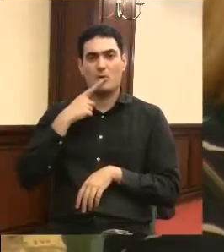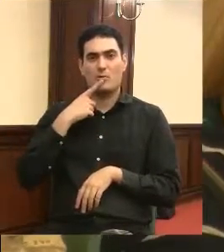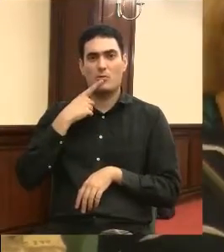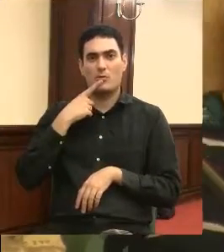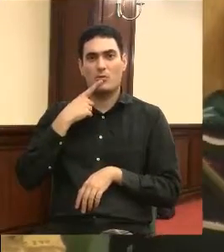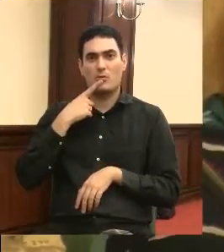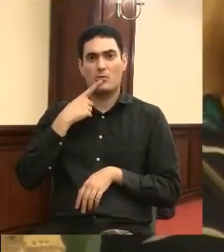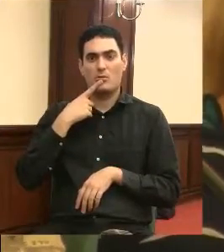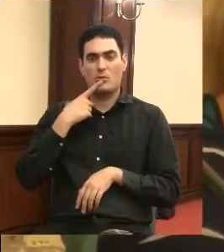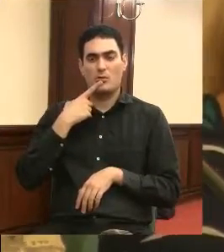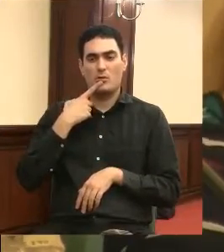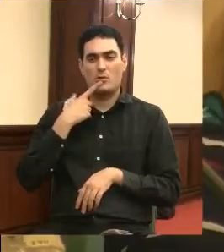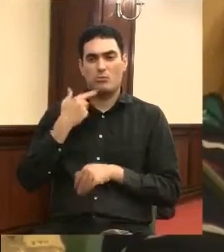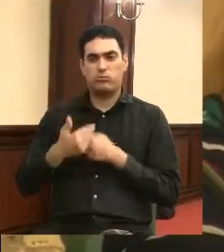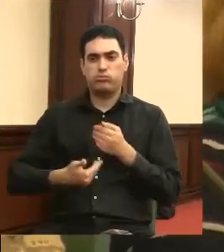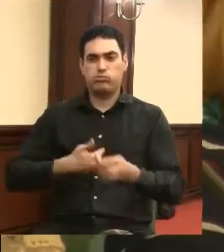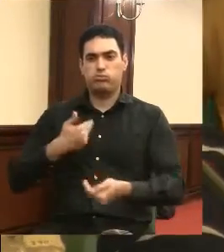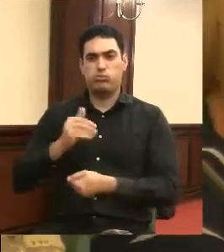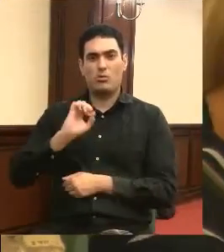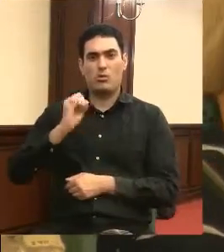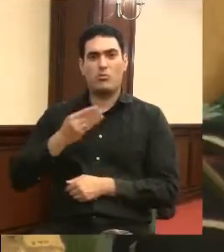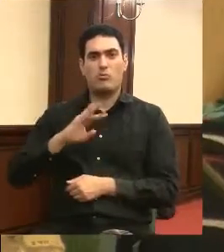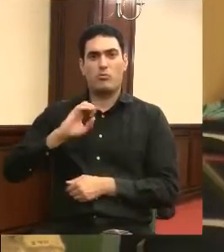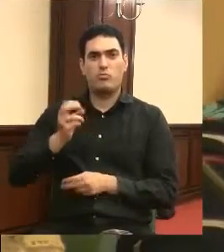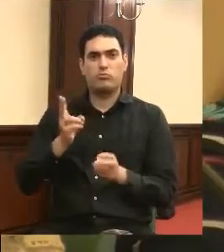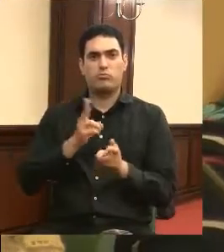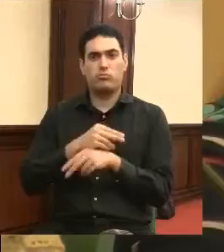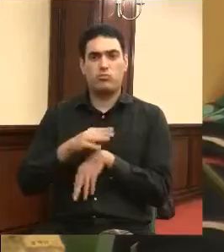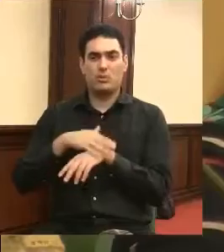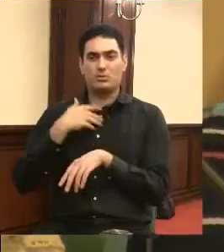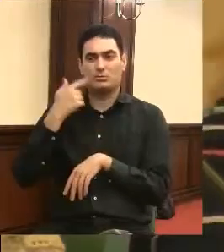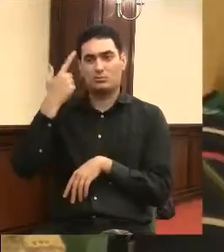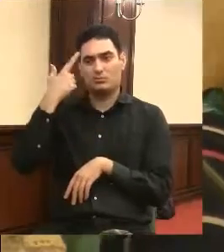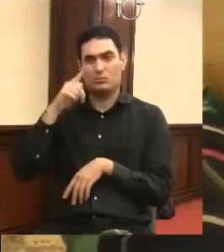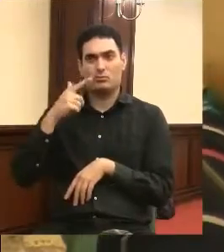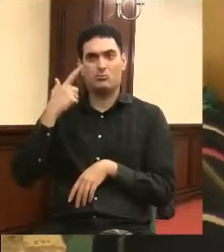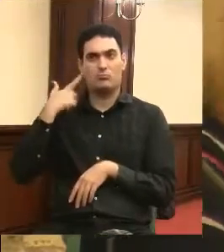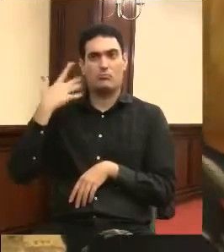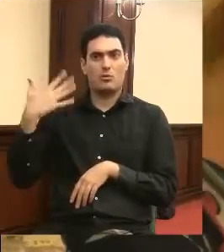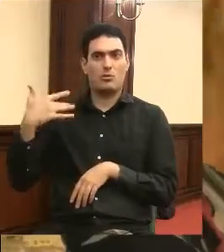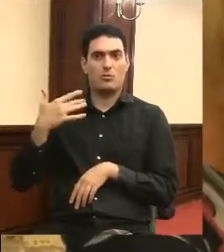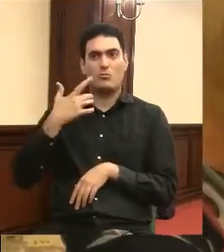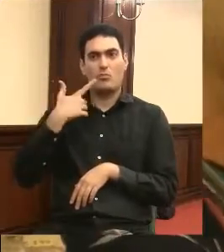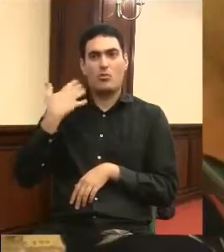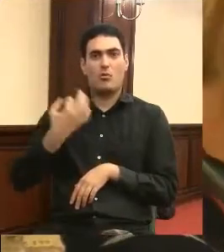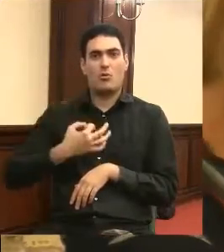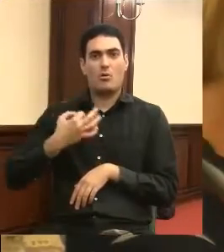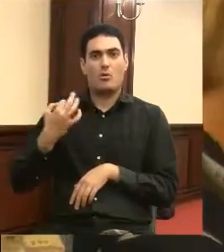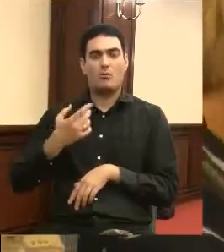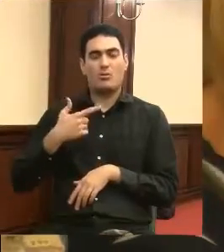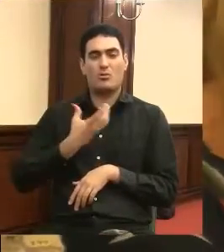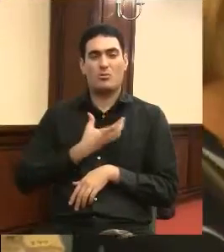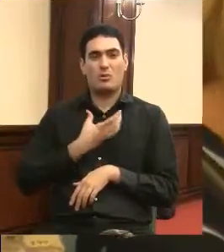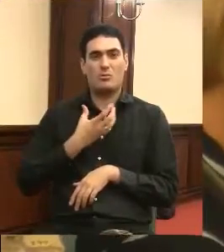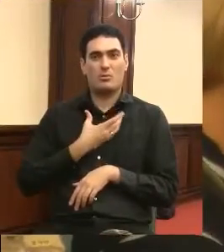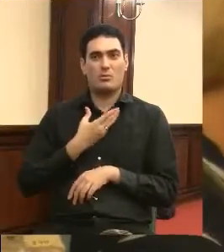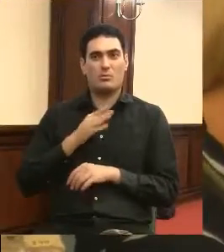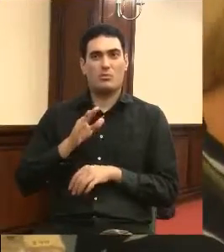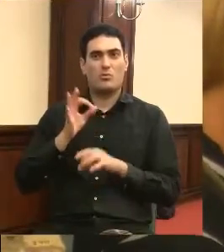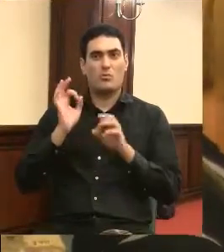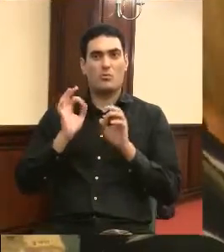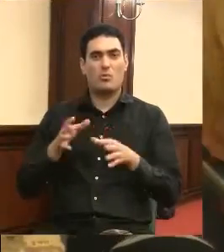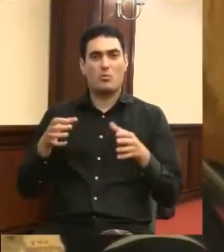serán fieles a su misiva de, como ellos mismos declaran, revisar continuamente nuestro portafolio de clubs para asegurar que son